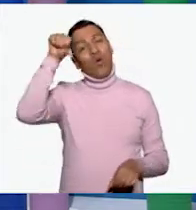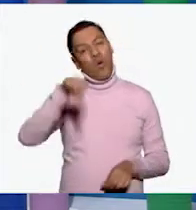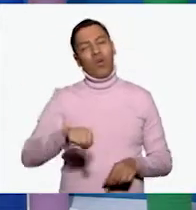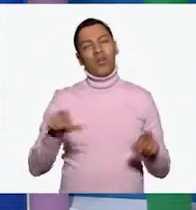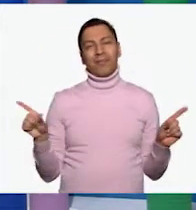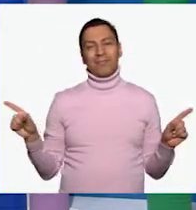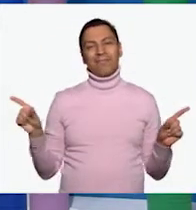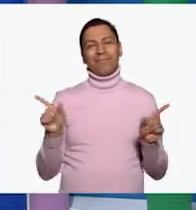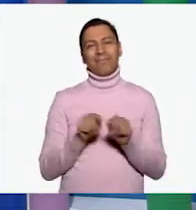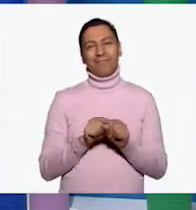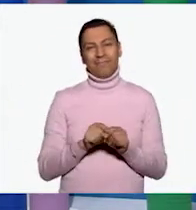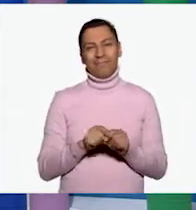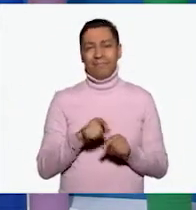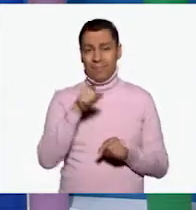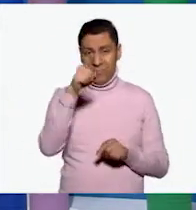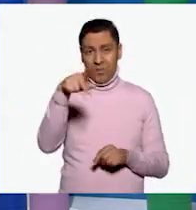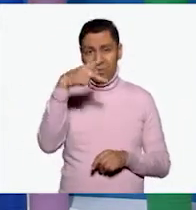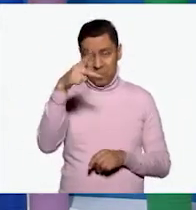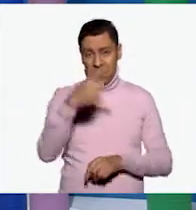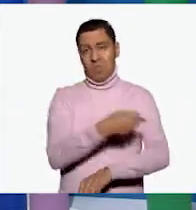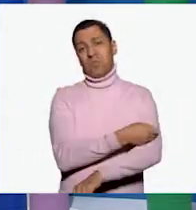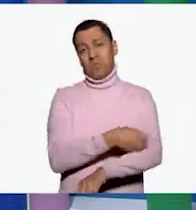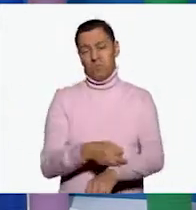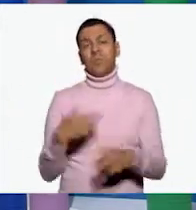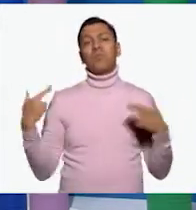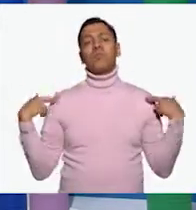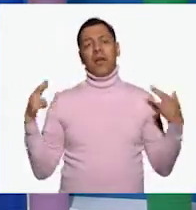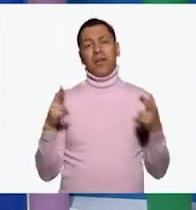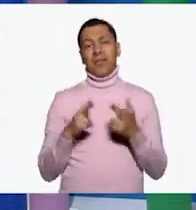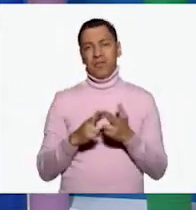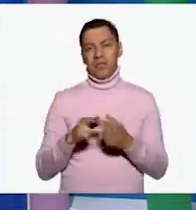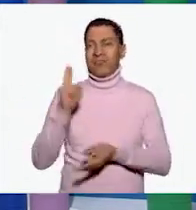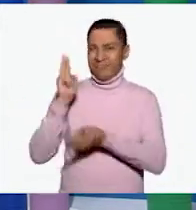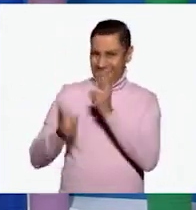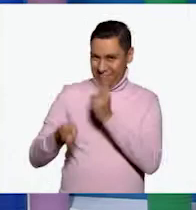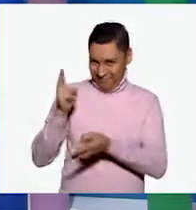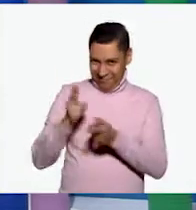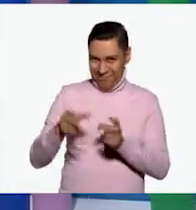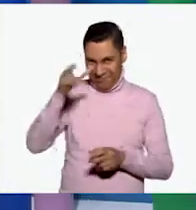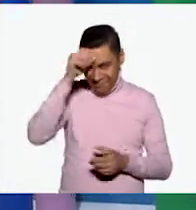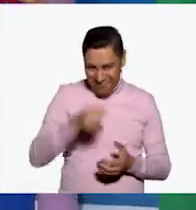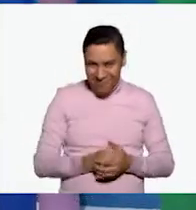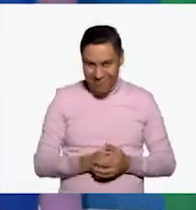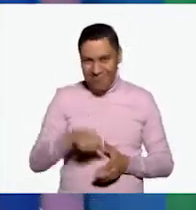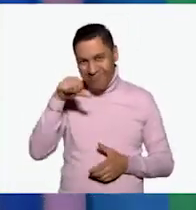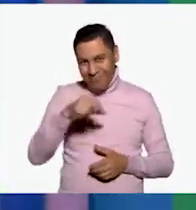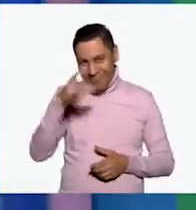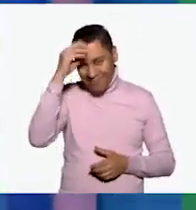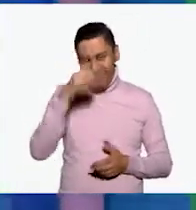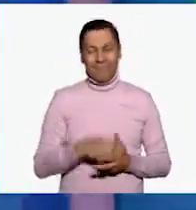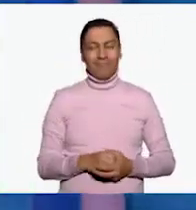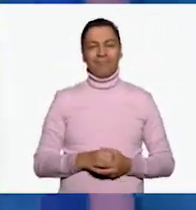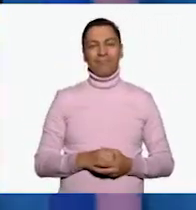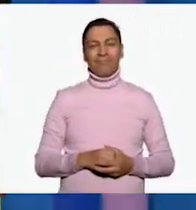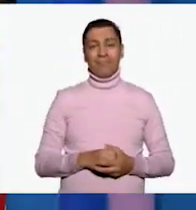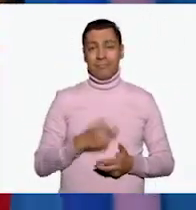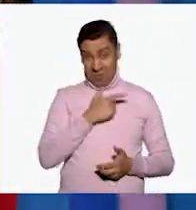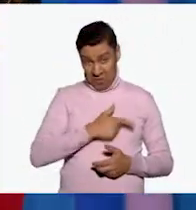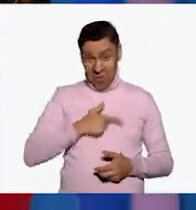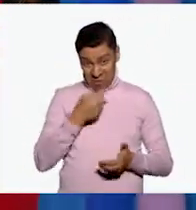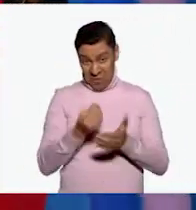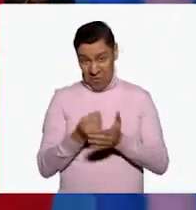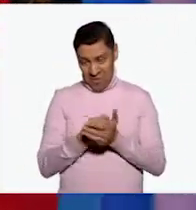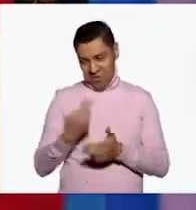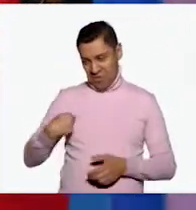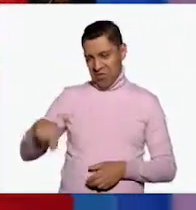niñas, y no olvide comentarlo con su maestra o maestro y con sus familiares. Claro. Espero que les haya gustado tanto como a nosotros